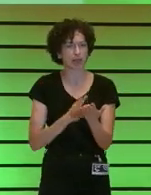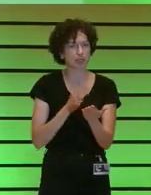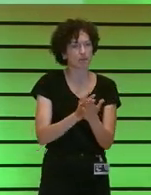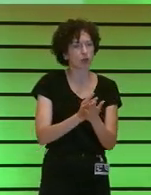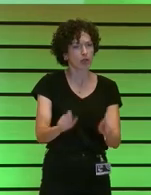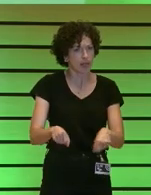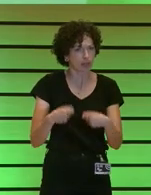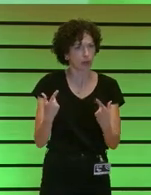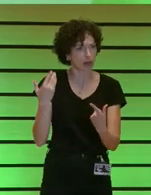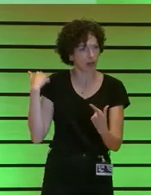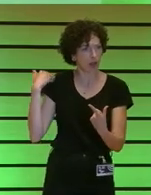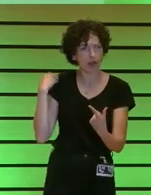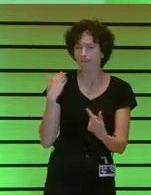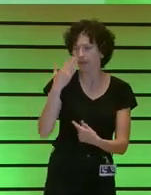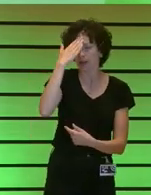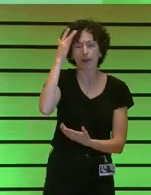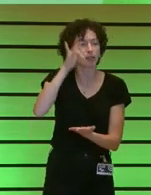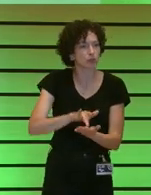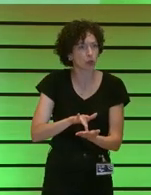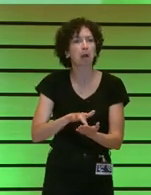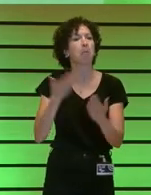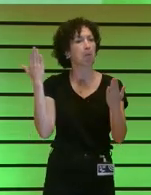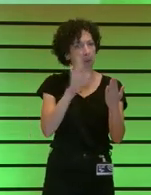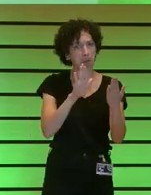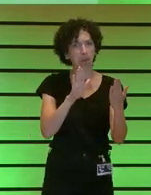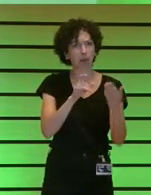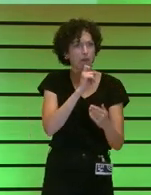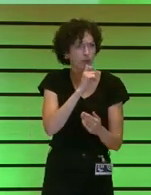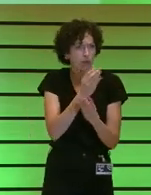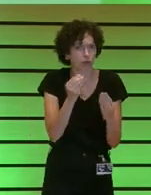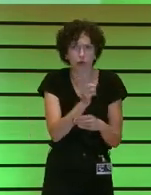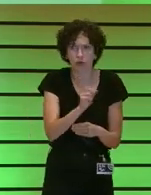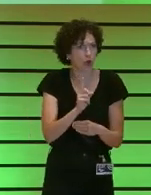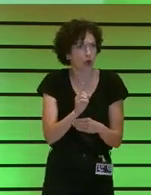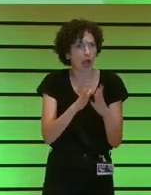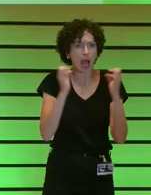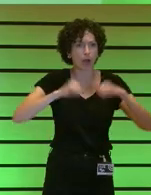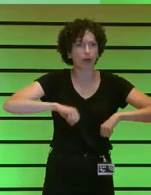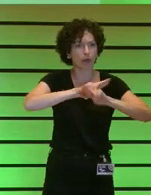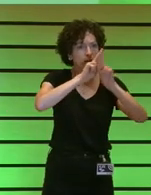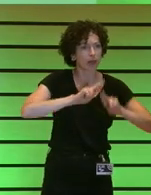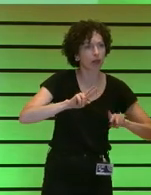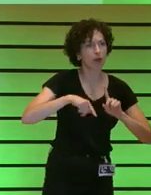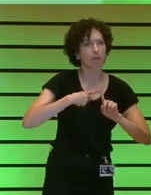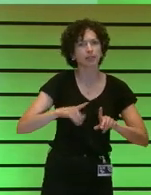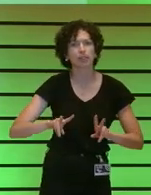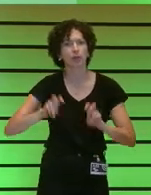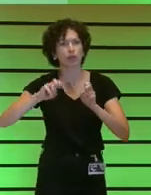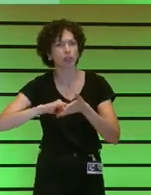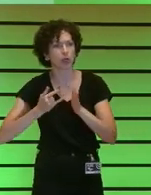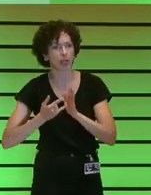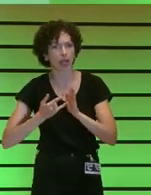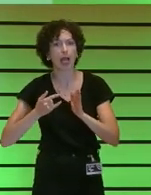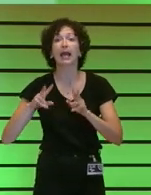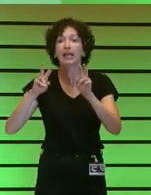medioambientales que tenía el planeta no es tan difícil un acuerdo internacional e innovación tecnológica la innovación tecnológica